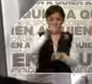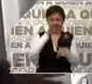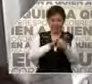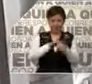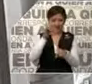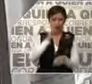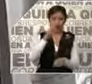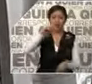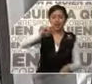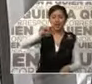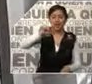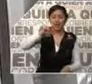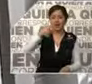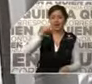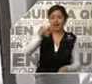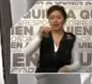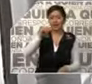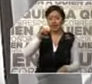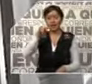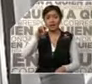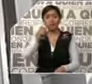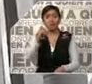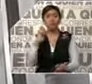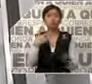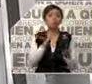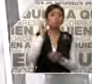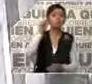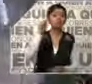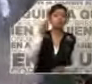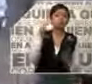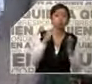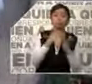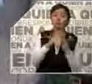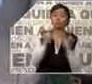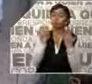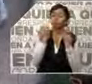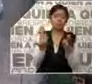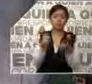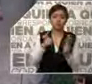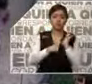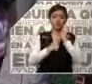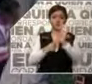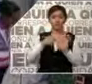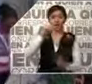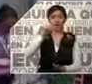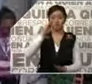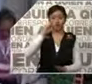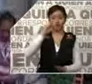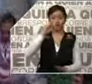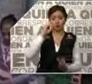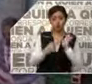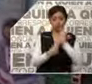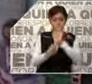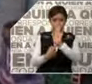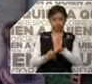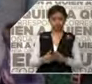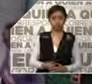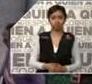señalada como Margarita Nieto Castañeda, pero no se encontraba en su domicilio. Para quien corresponda, reportó Alfonso Vargas Torres.